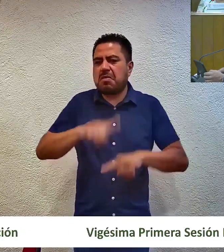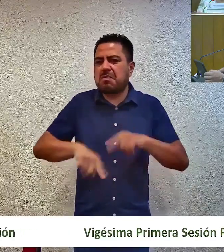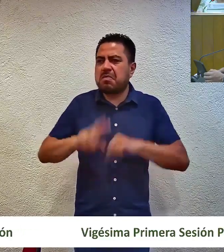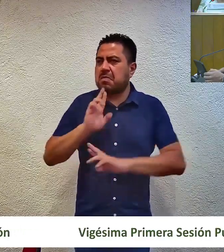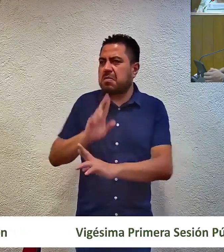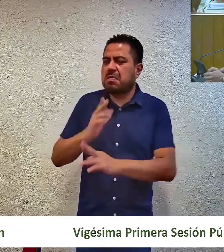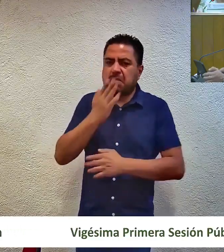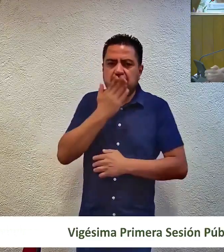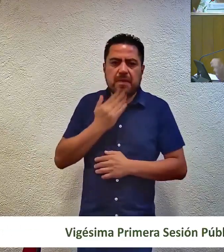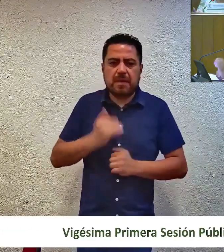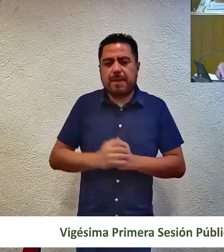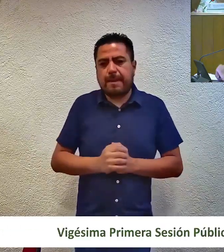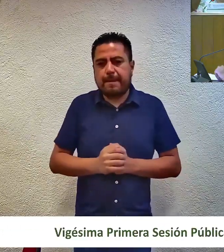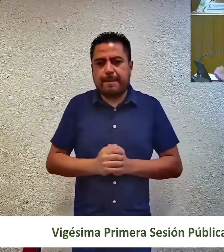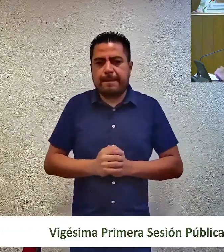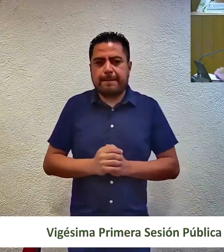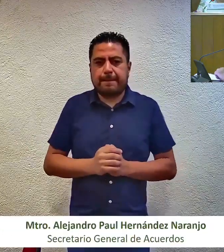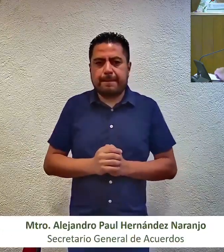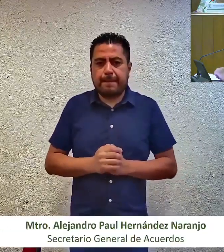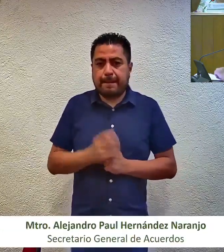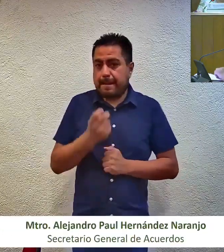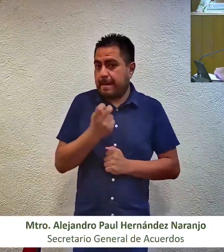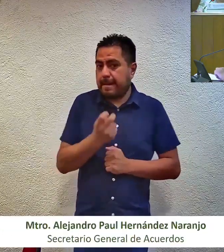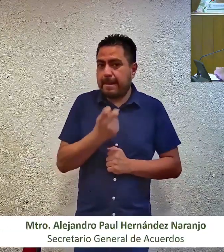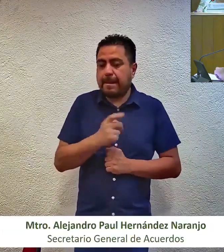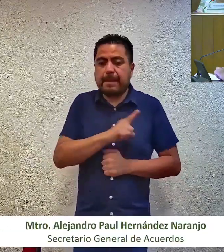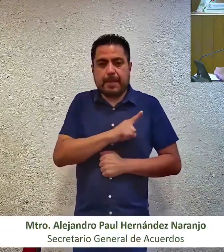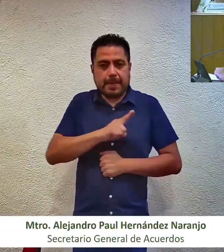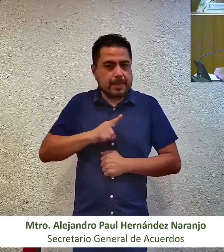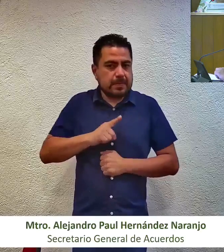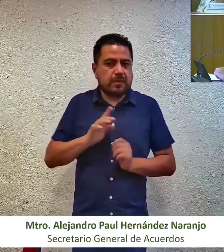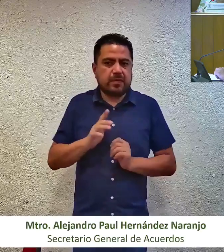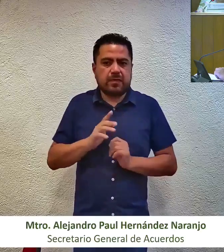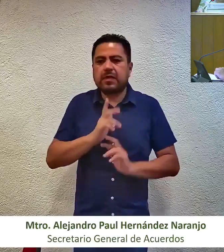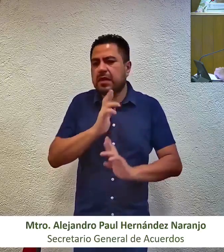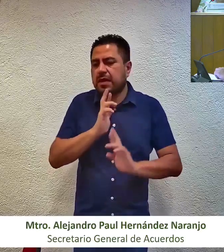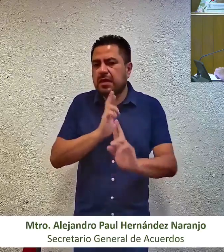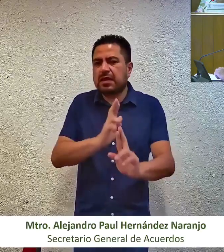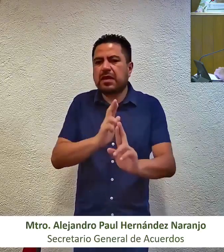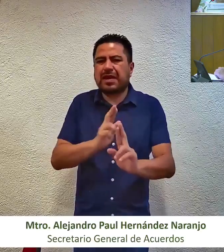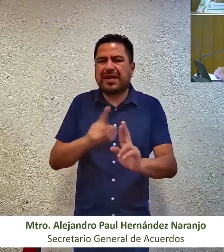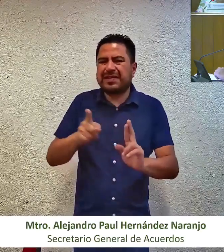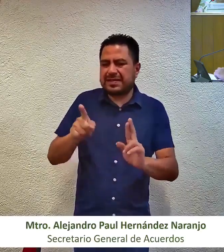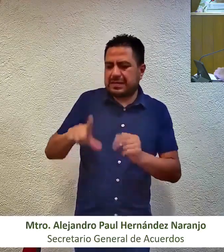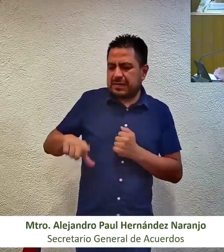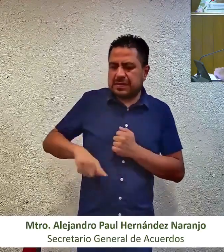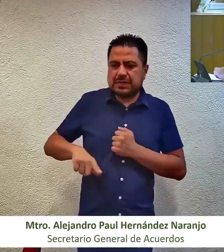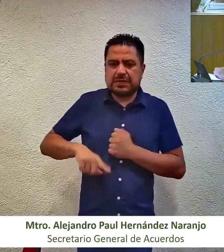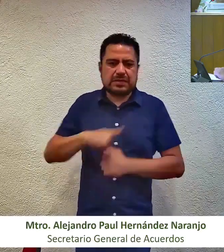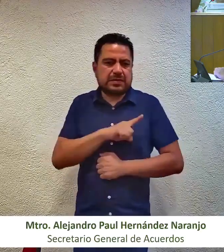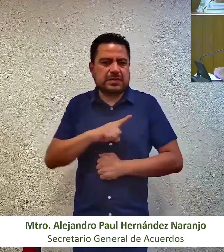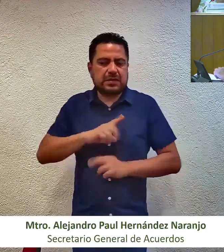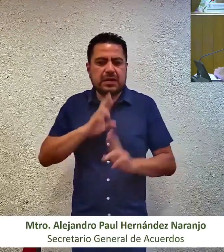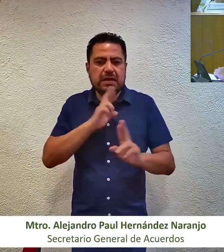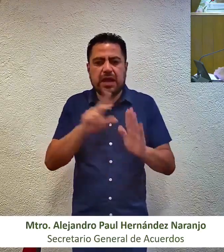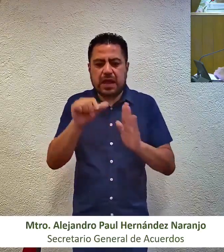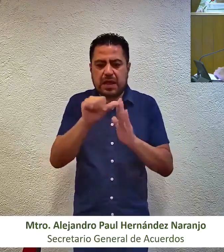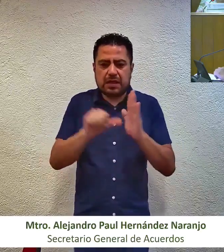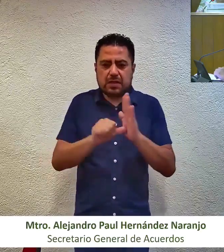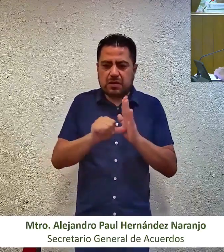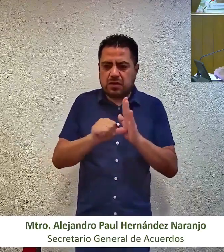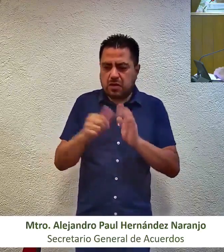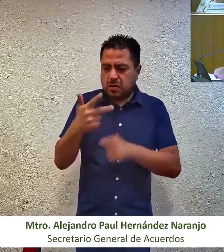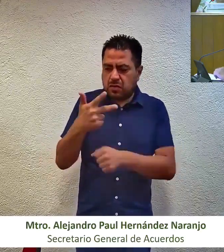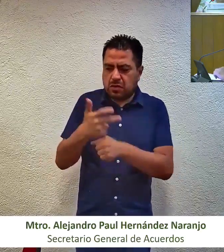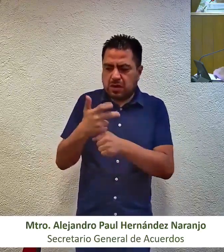respuesta. En ese sentido, debe tenerse en cuenta que la respuesta que las autoridades han de dar, en términos del artículo 8